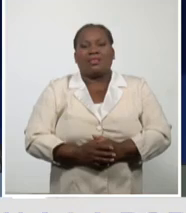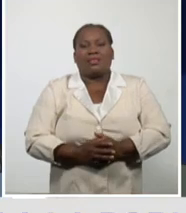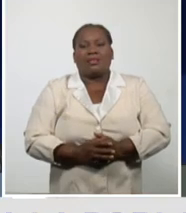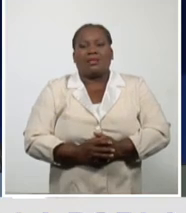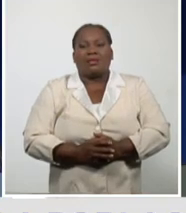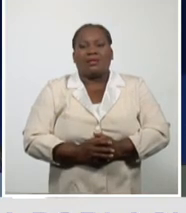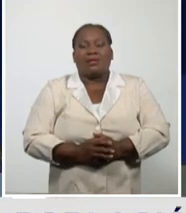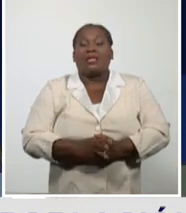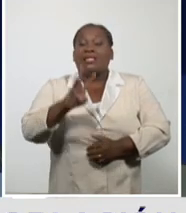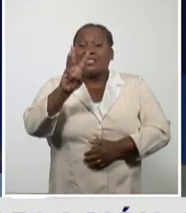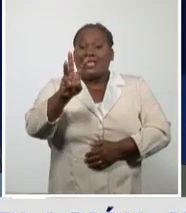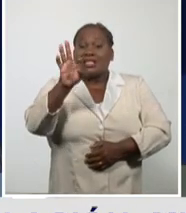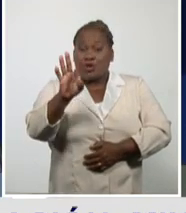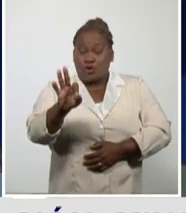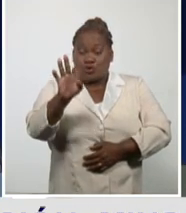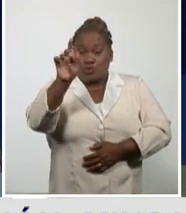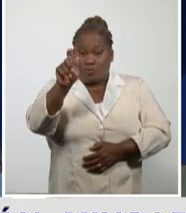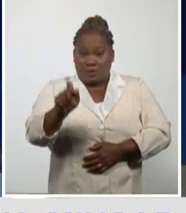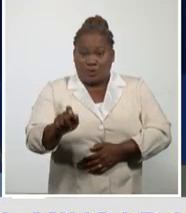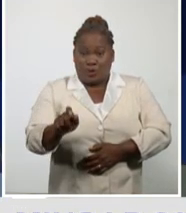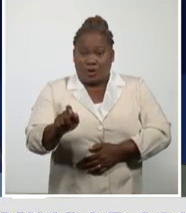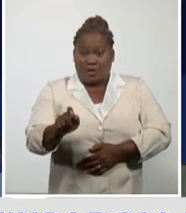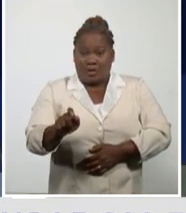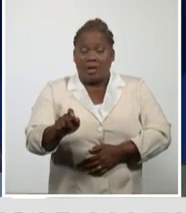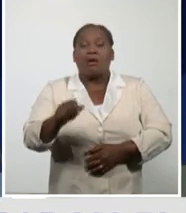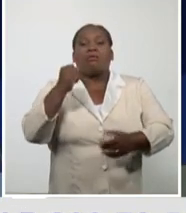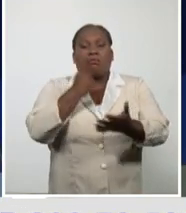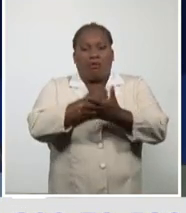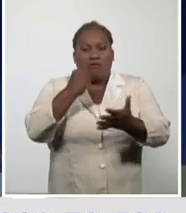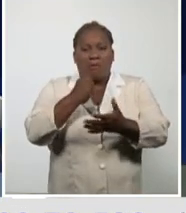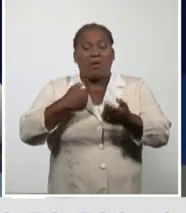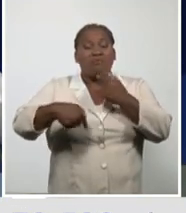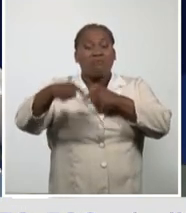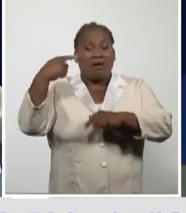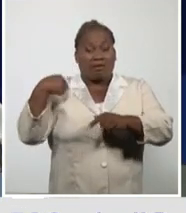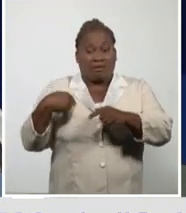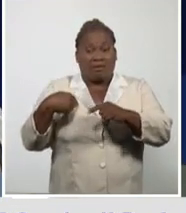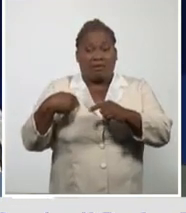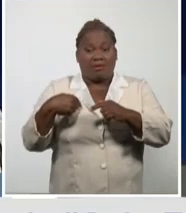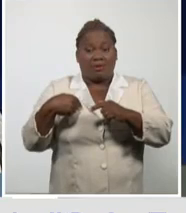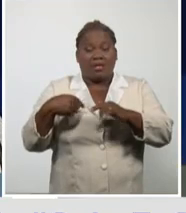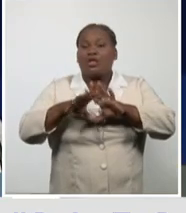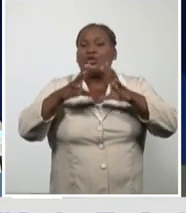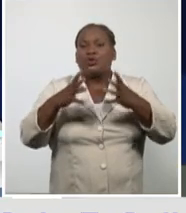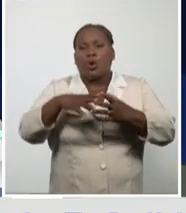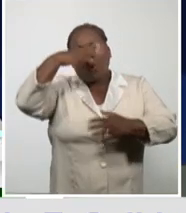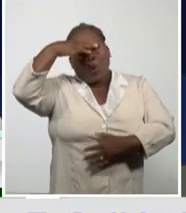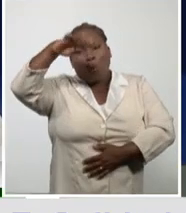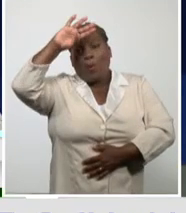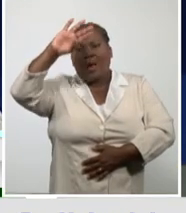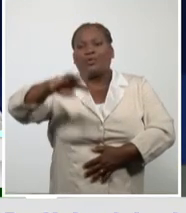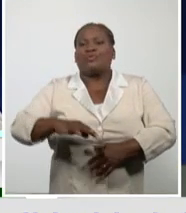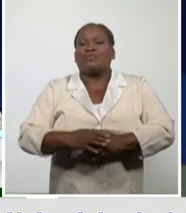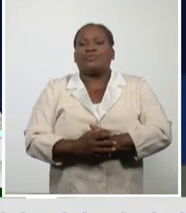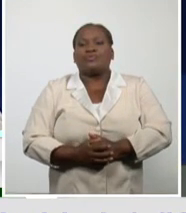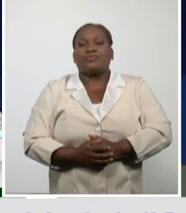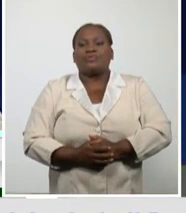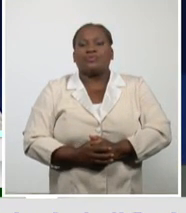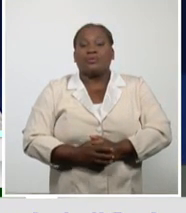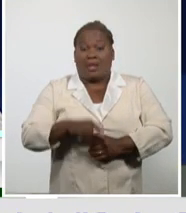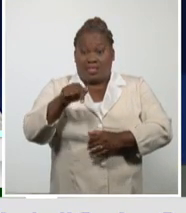Los 38 casos que se confirmaron en el día de ayer, todos son cubanos. De